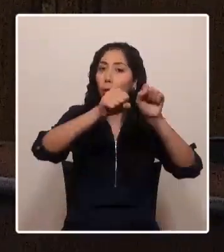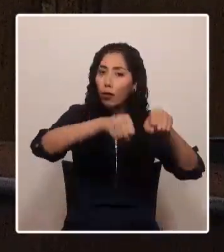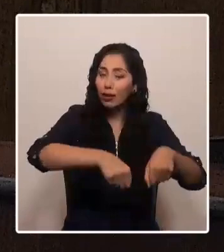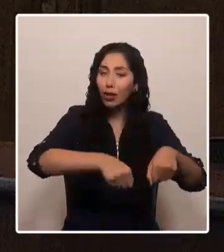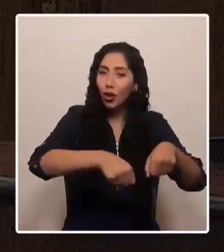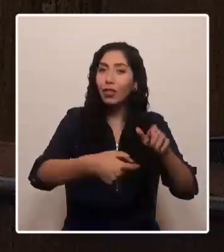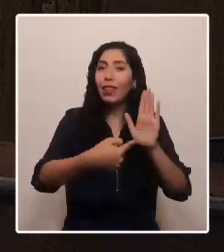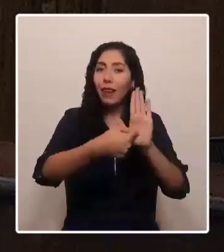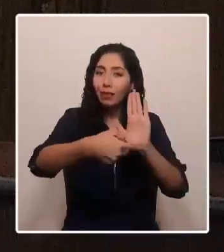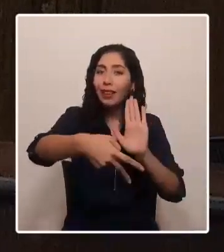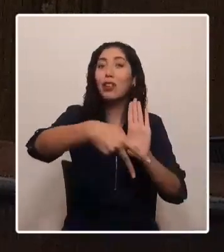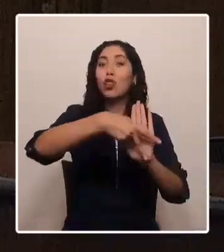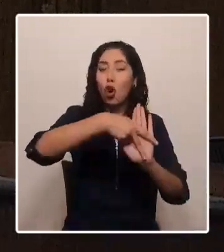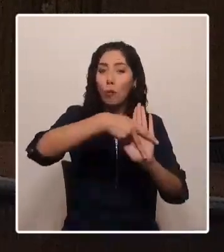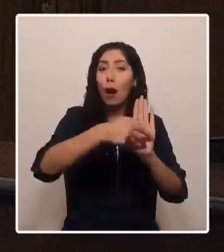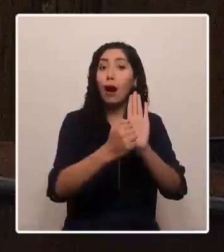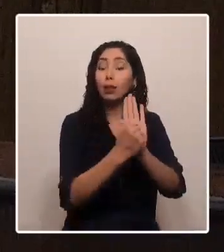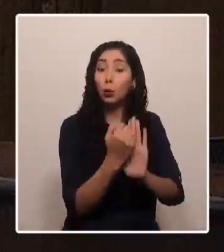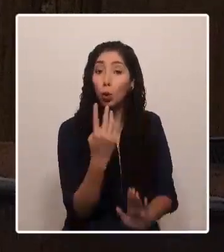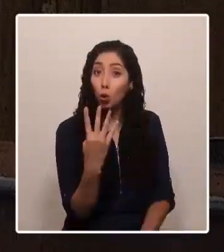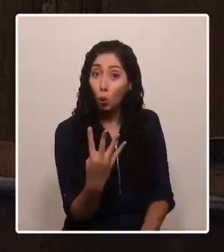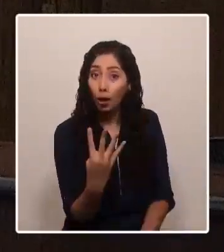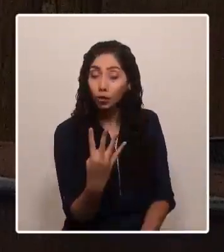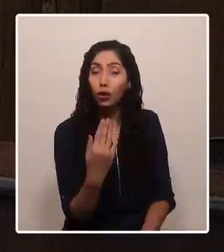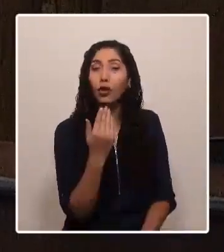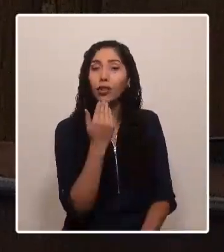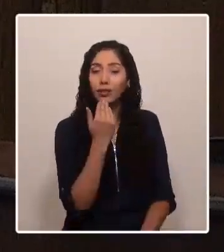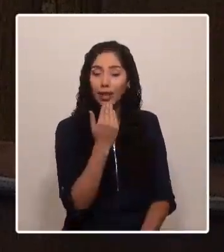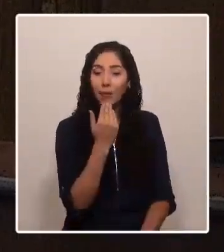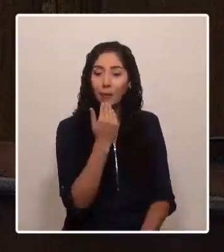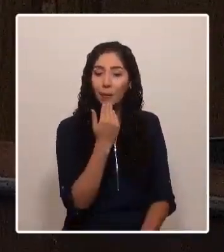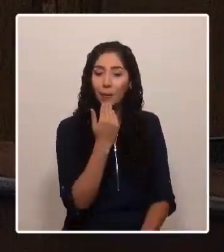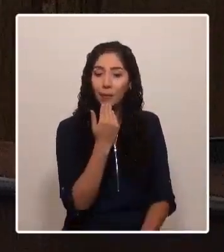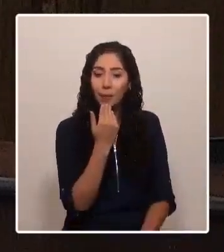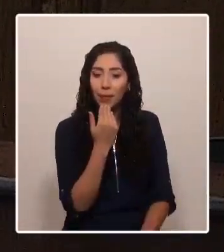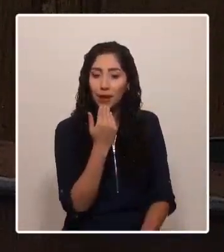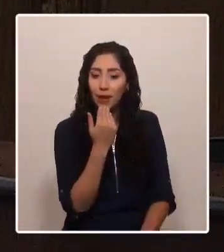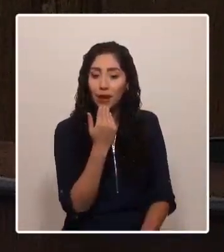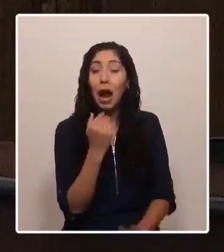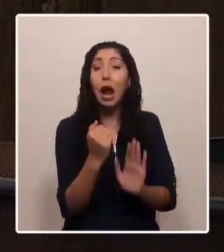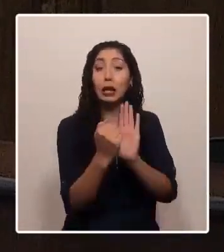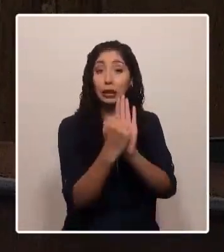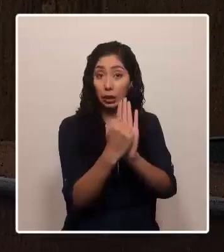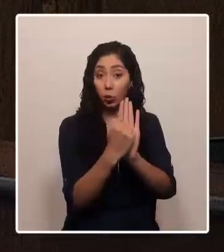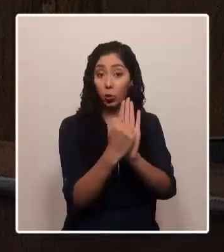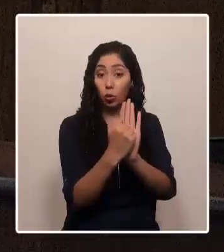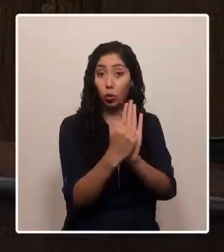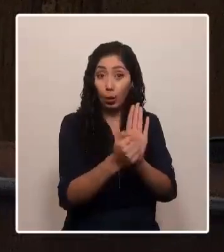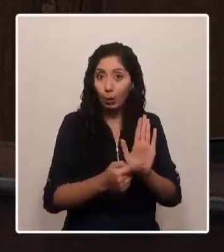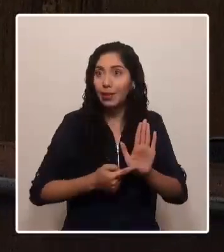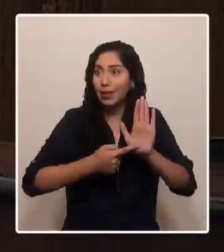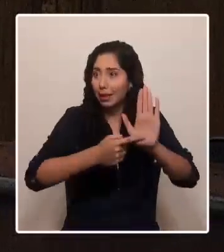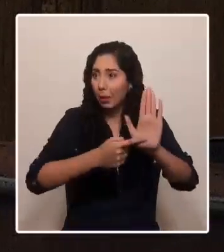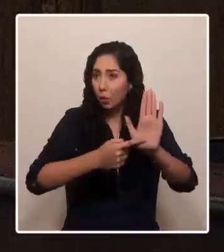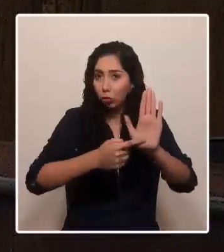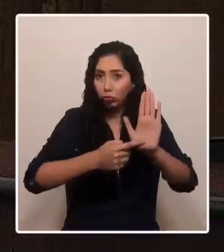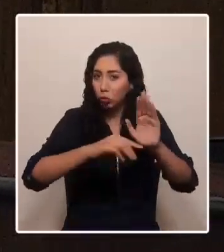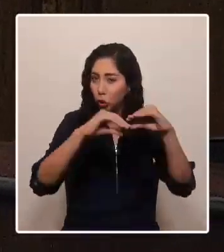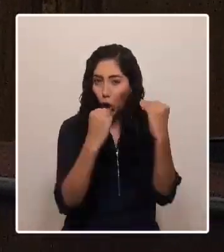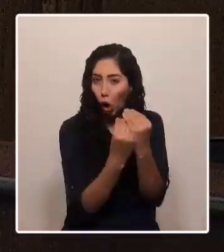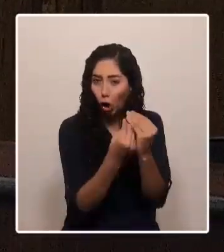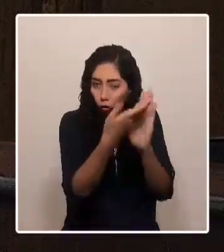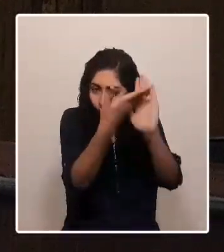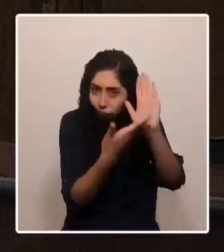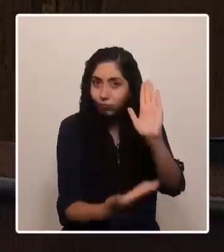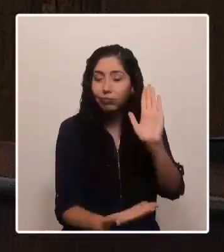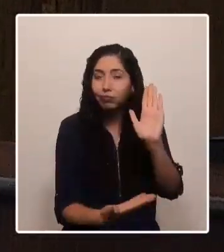esta norma, artículo número 4, y particularmente de los artículos que presentamos a ustedes en su totalidad, a